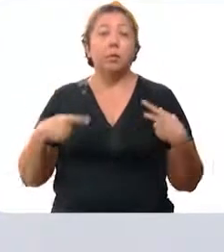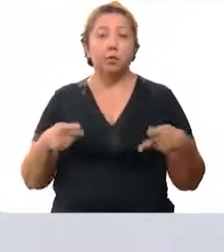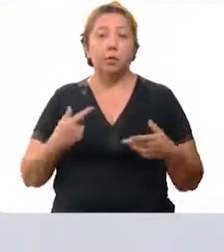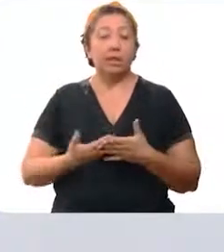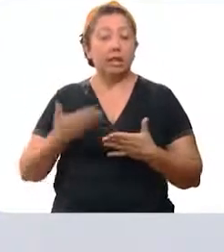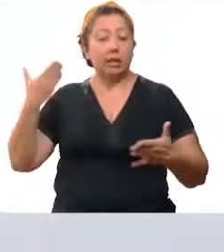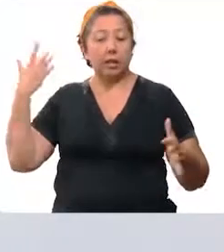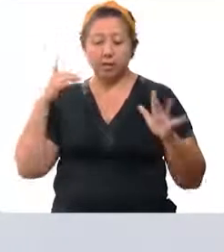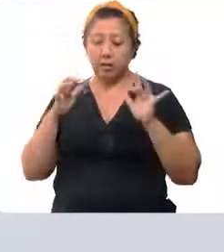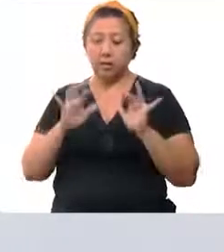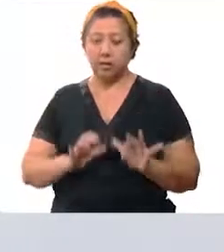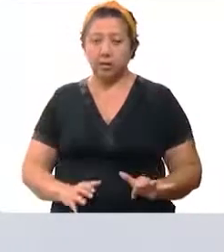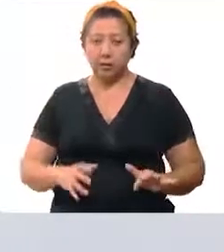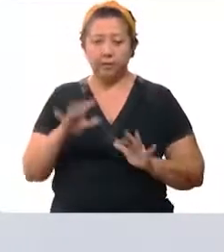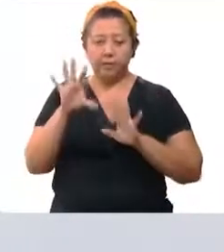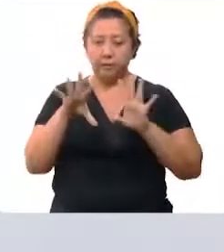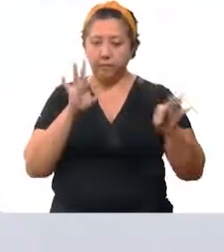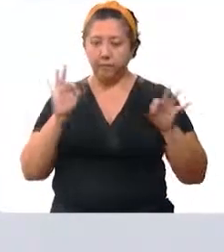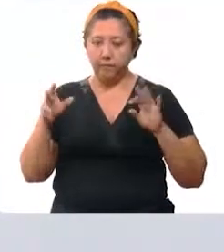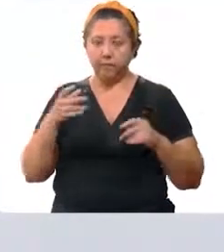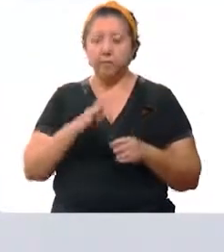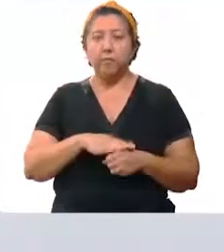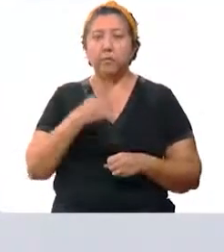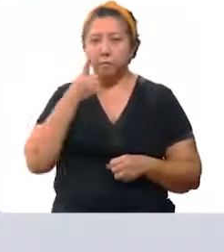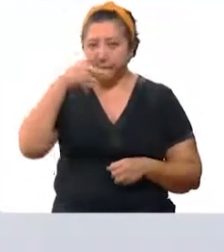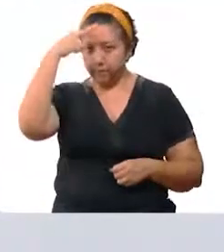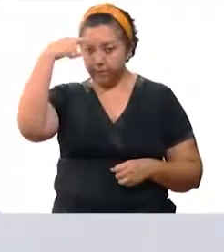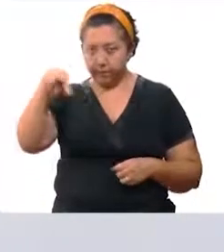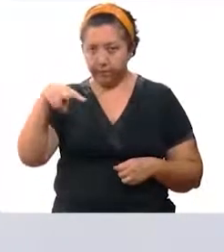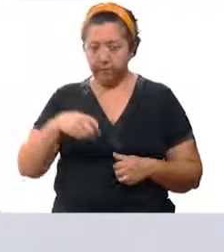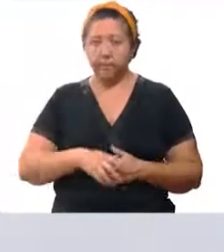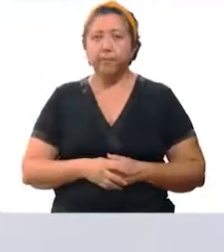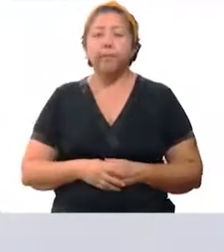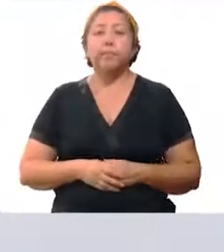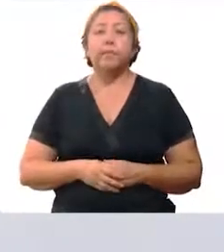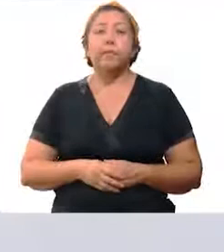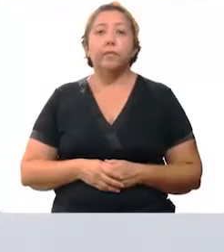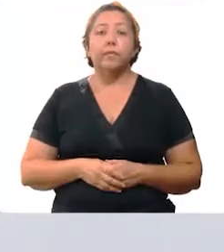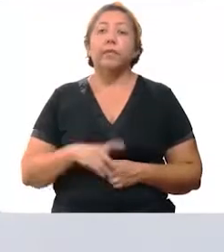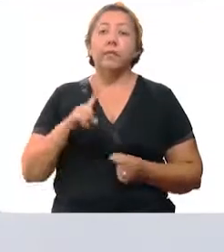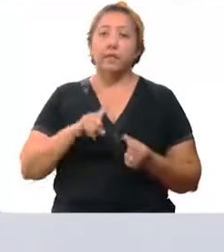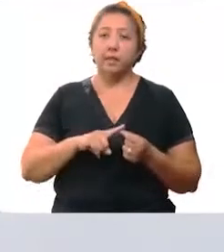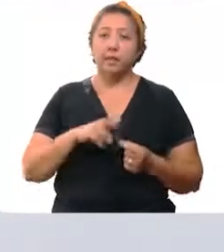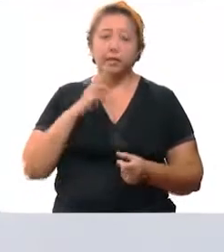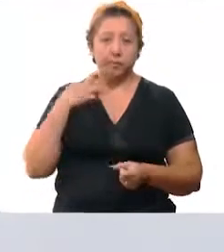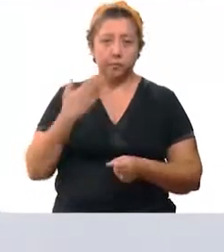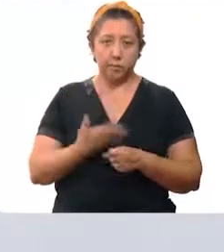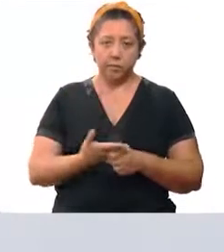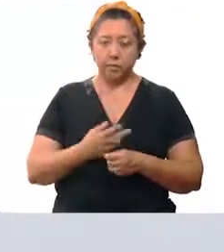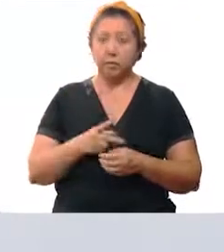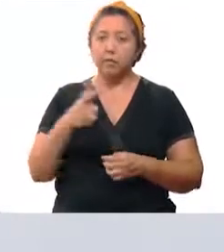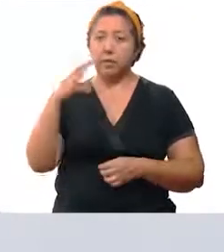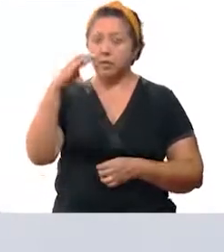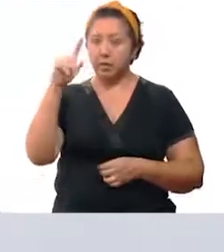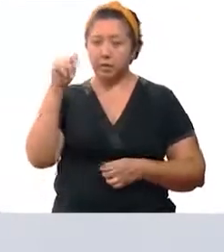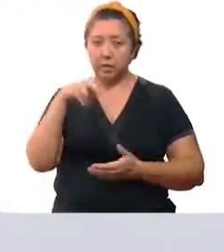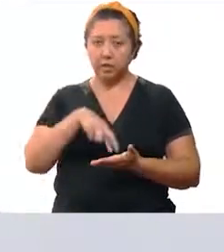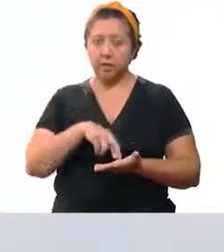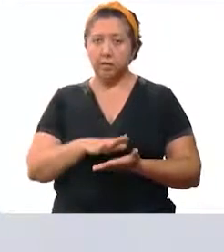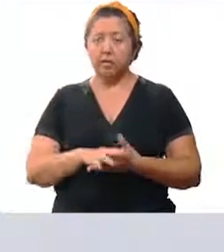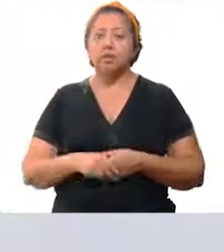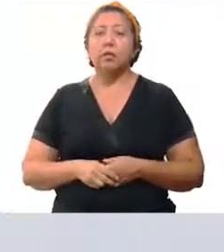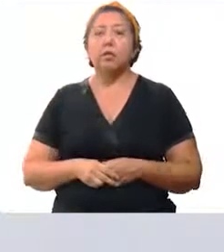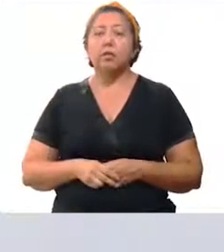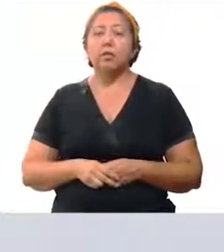sido previamente registrada y seleccionada por medio de las plataformas del gobierno federal, quien está a cargo del proceso de citas y